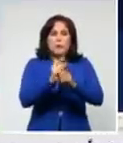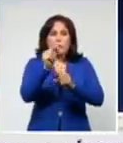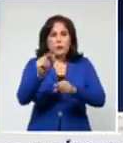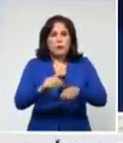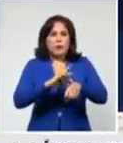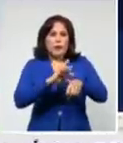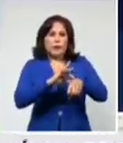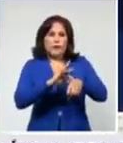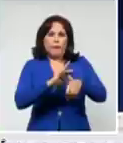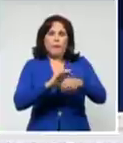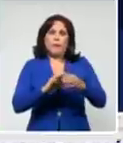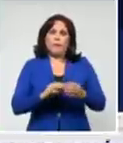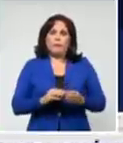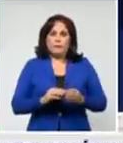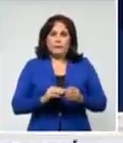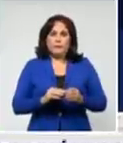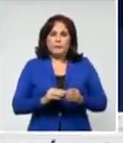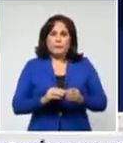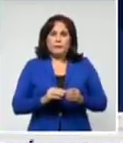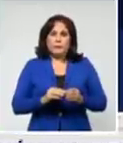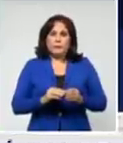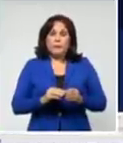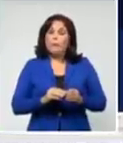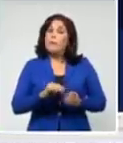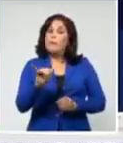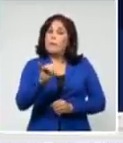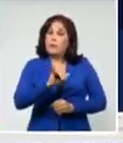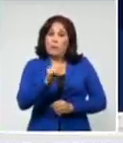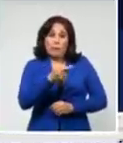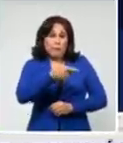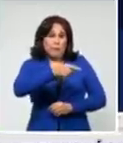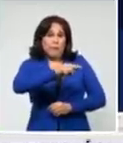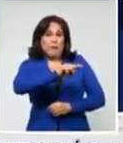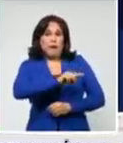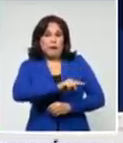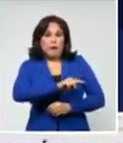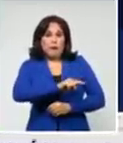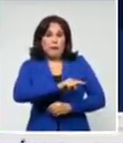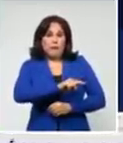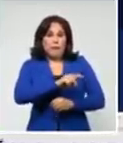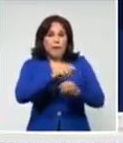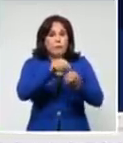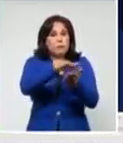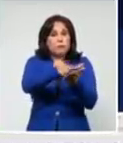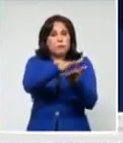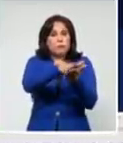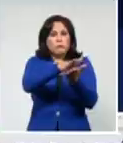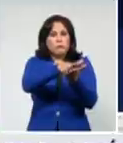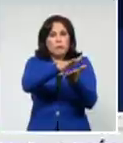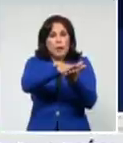confirmados y, al igual que en el día de ayer, el acumulado,